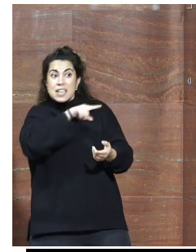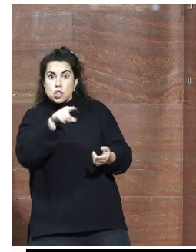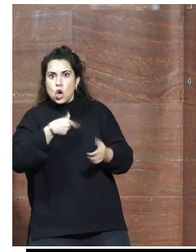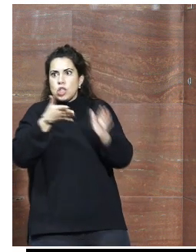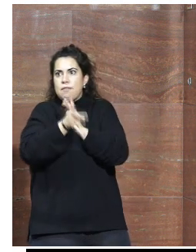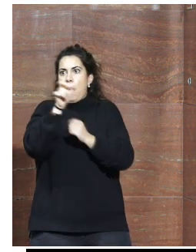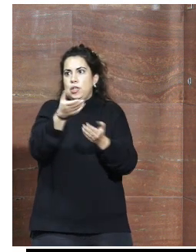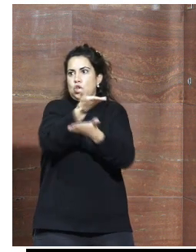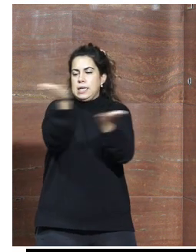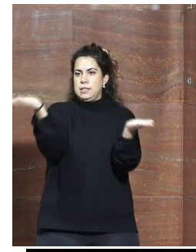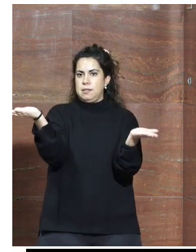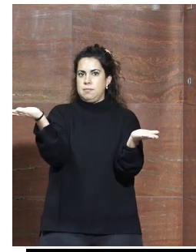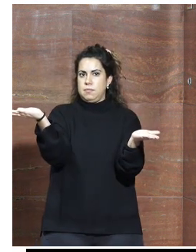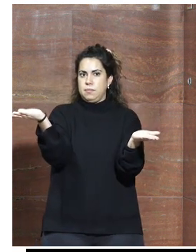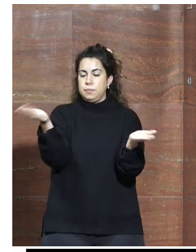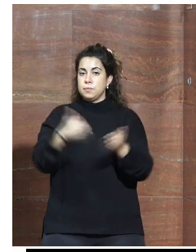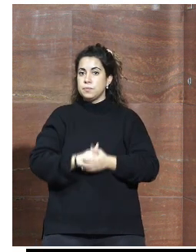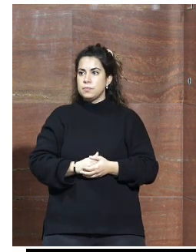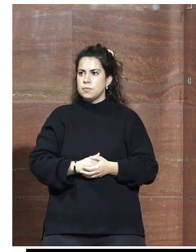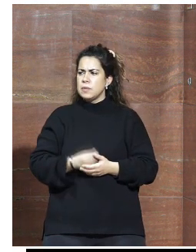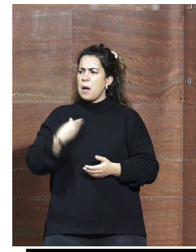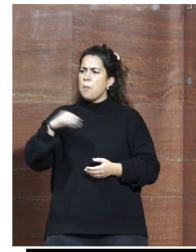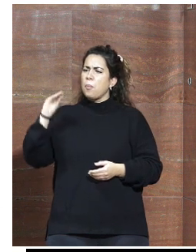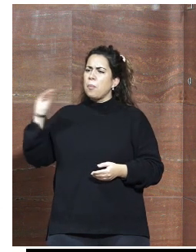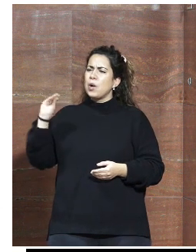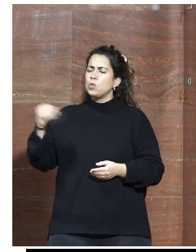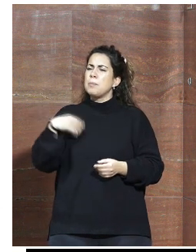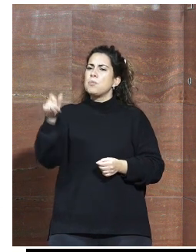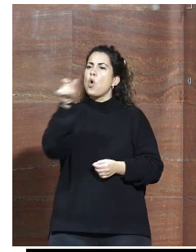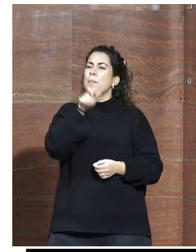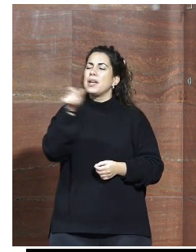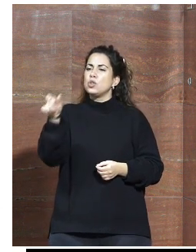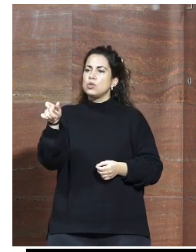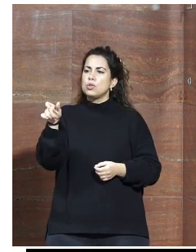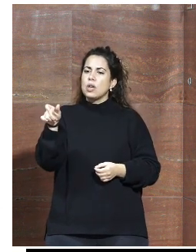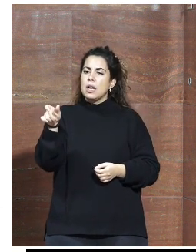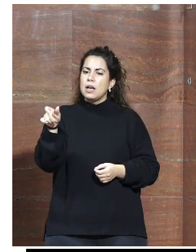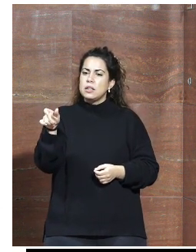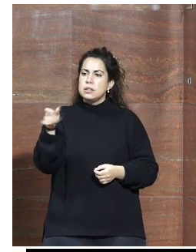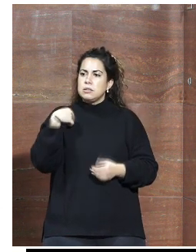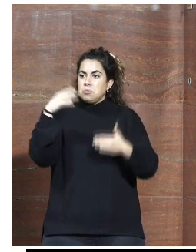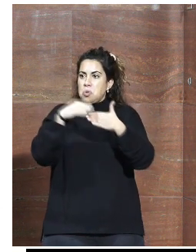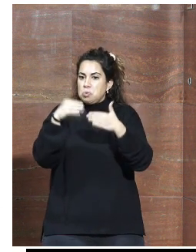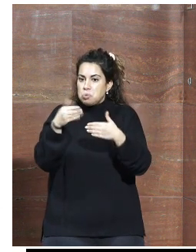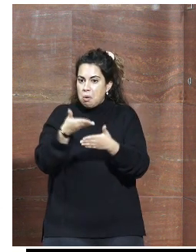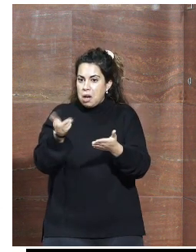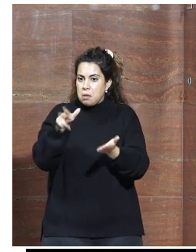propias personas, ¿no? La pregunta es, ¿cómo intervienen las personas validadoras o